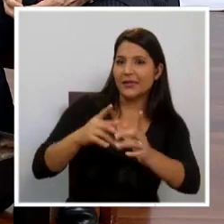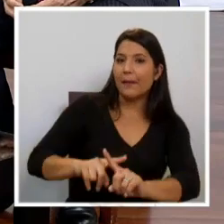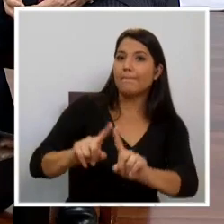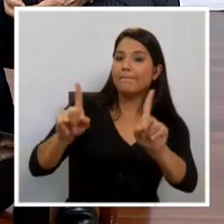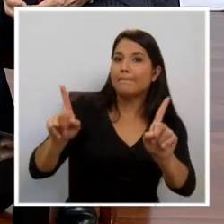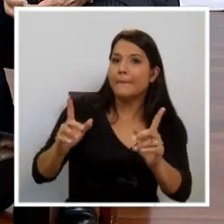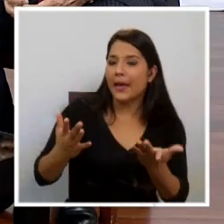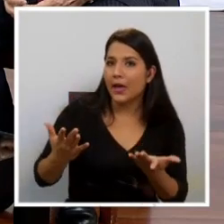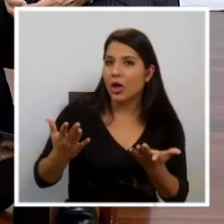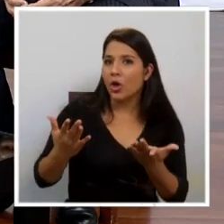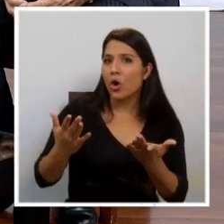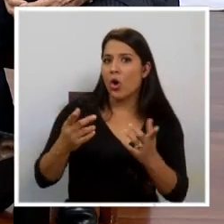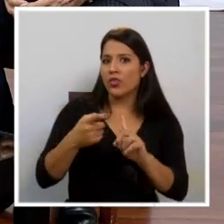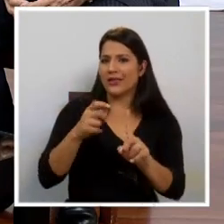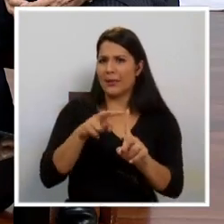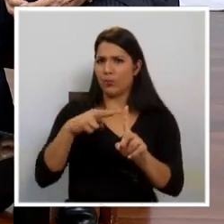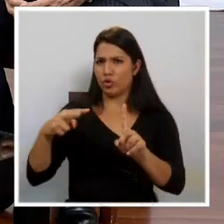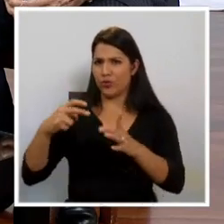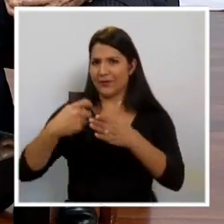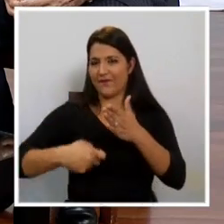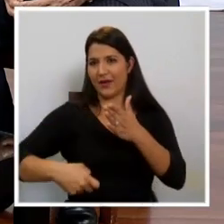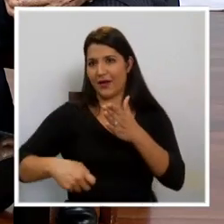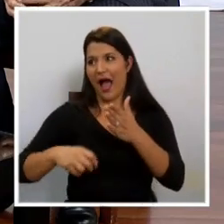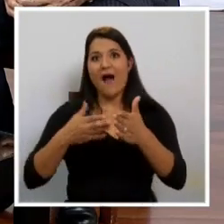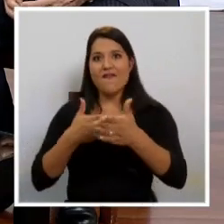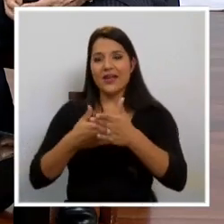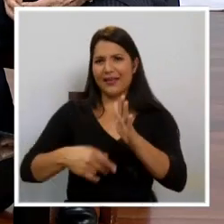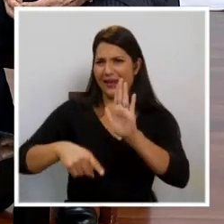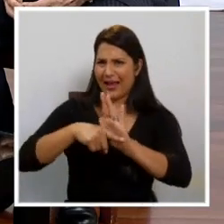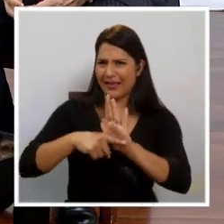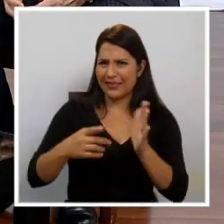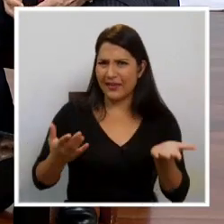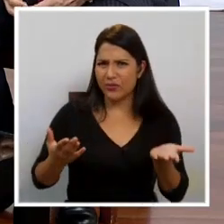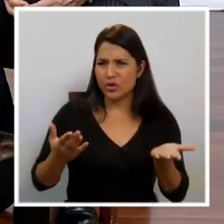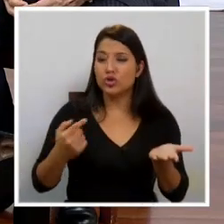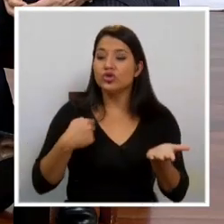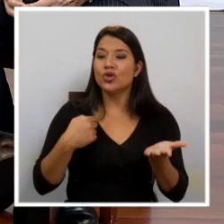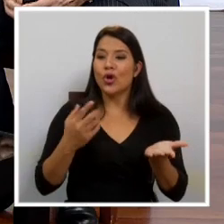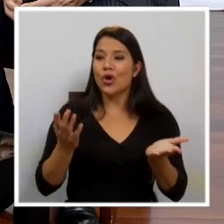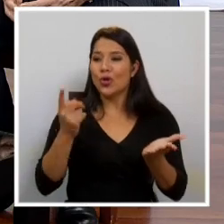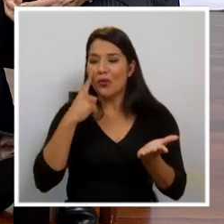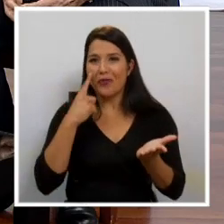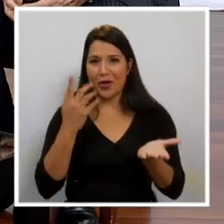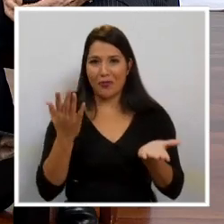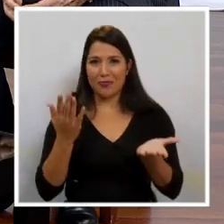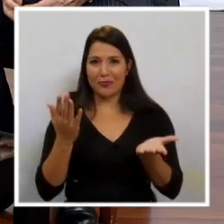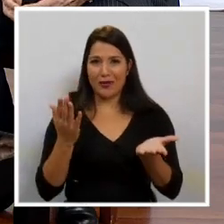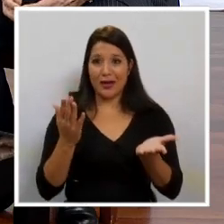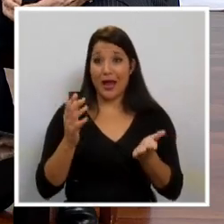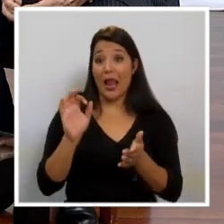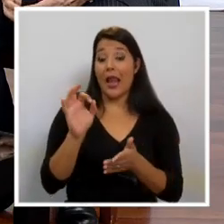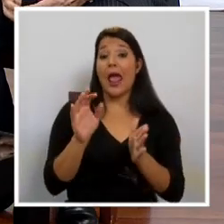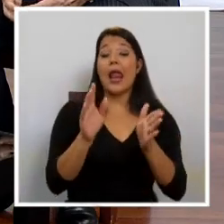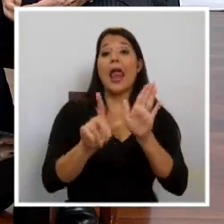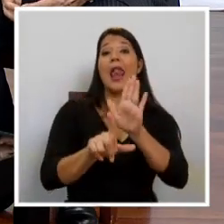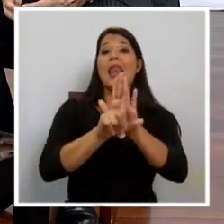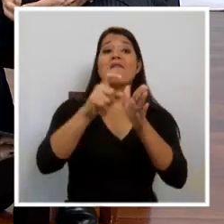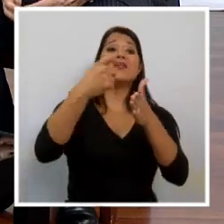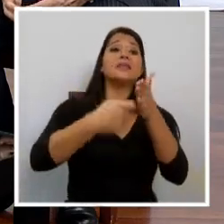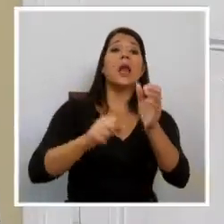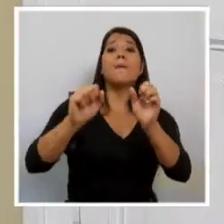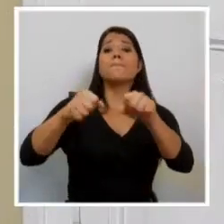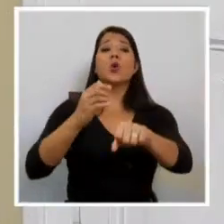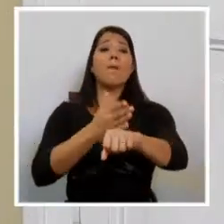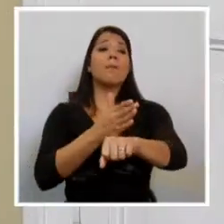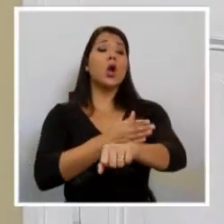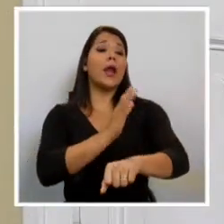este caso, en términos fiscales, negativamente. Yo no veo que haya una manera de decir que el plan fiscal le mejoró la situación o